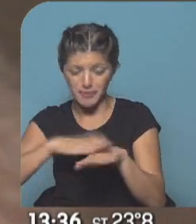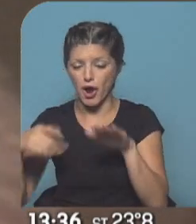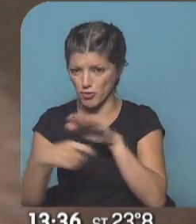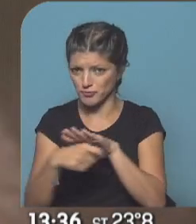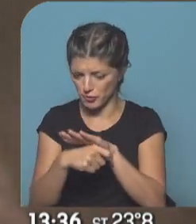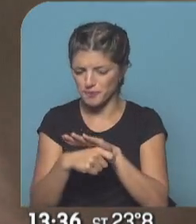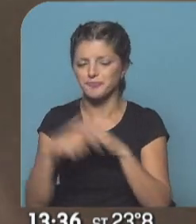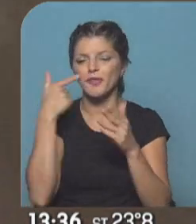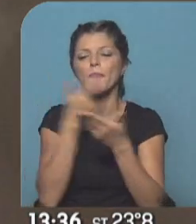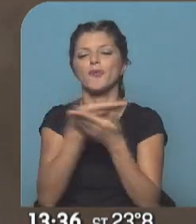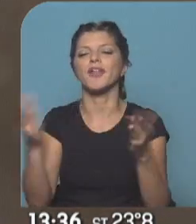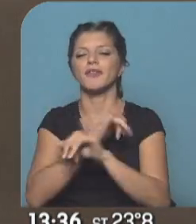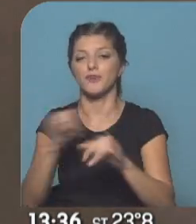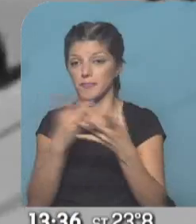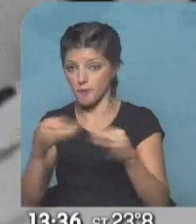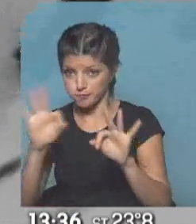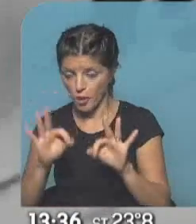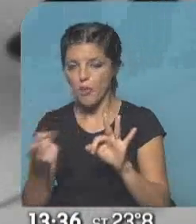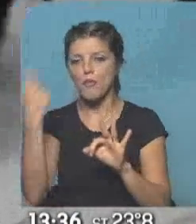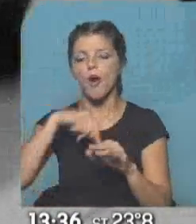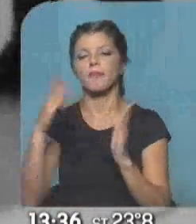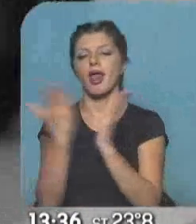Vemos un informe y después lo analizamos.